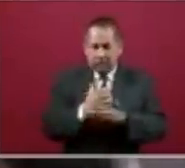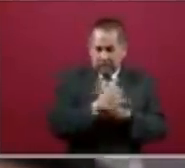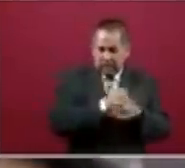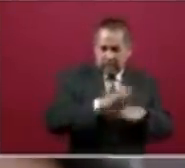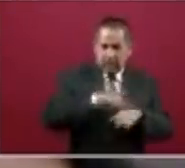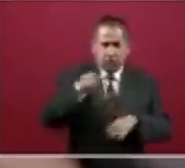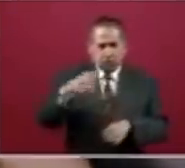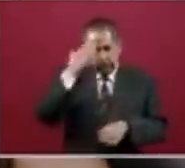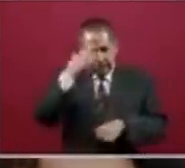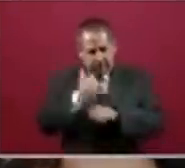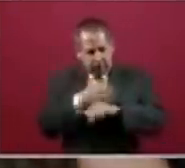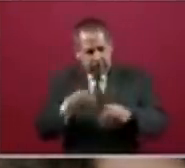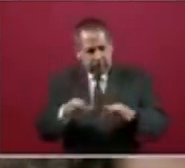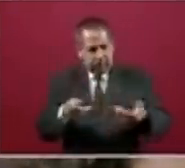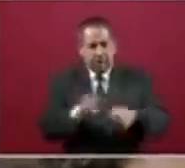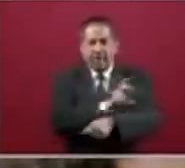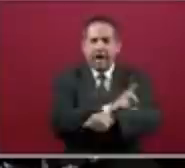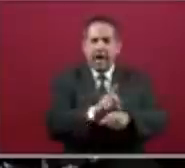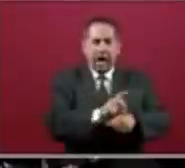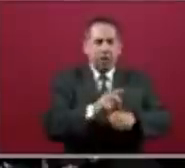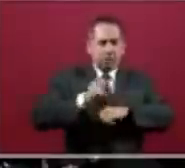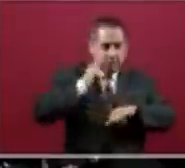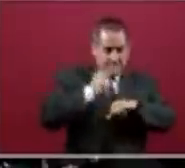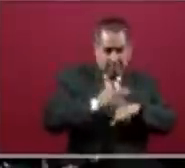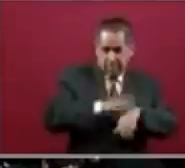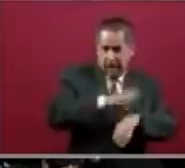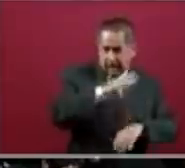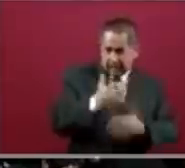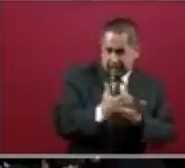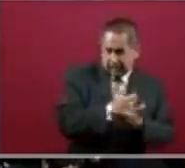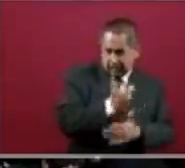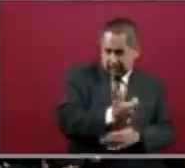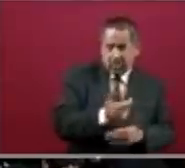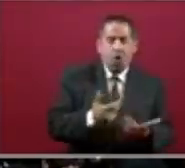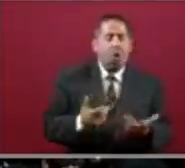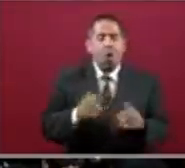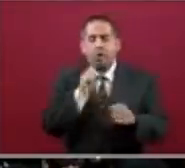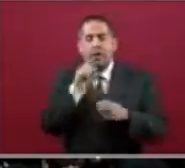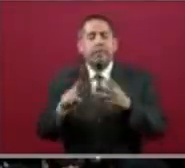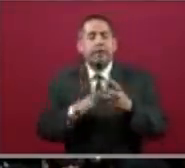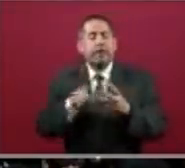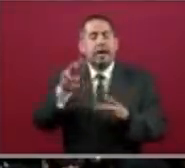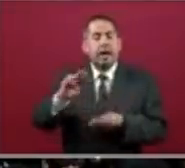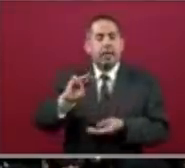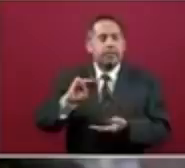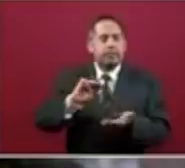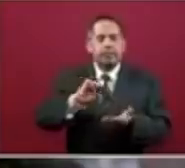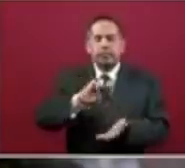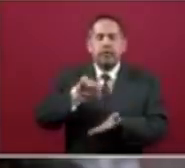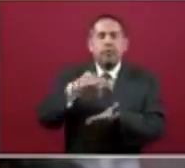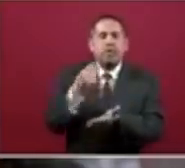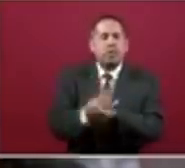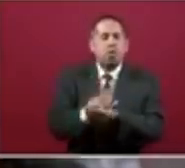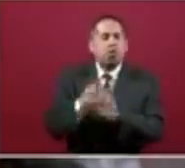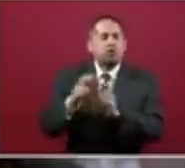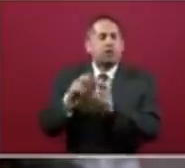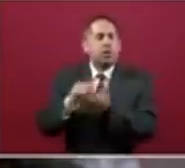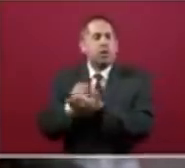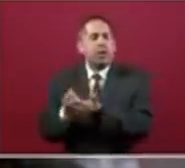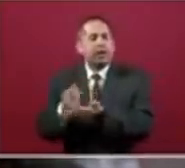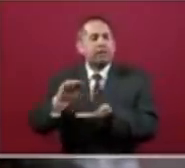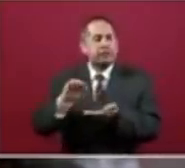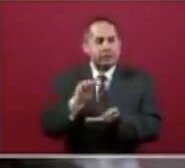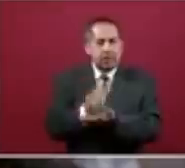¿Usted tiene información sobre ello? Y finalmente, el conflicto que ocurre en Matamoros, Tamaulipas, acerca de